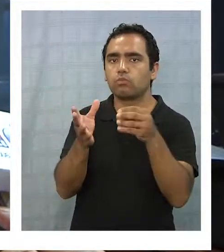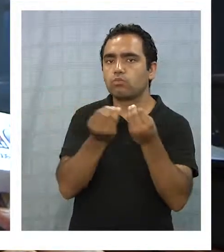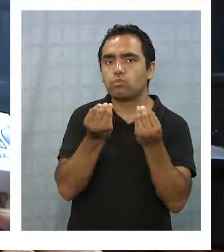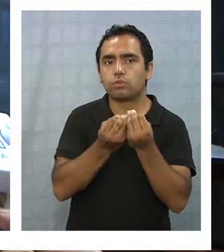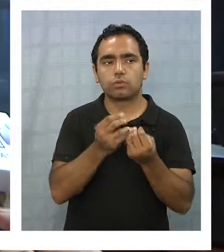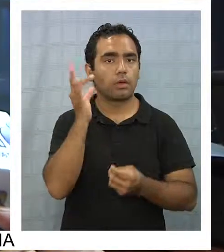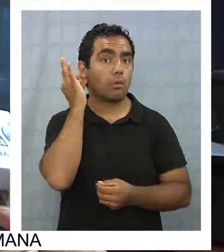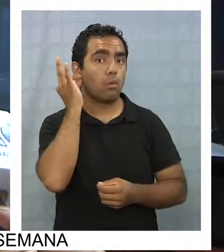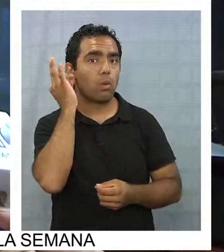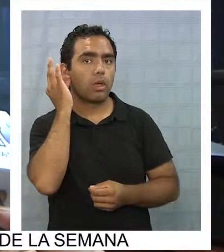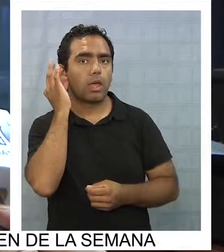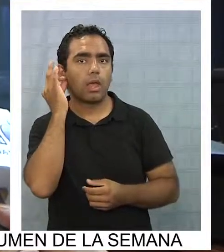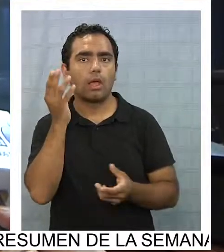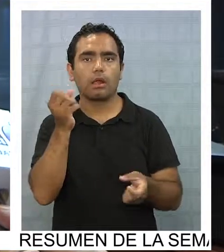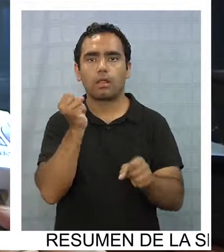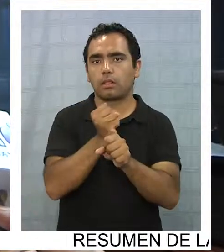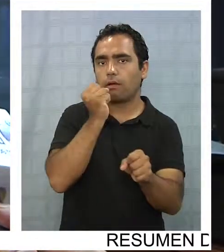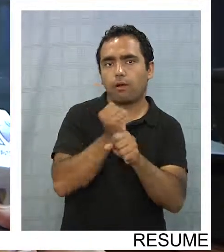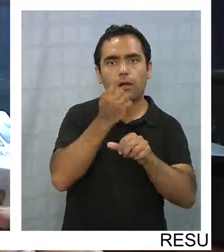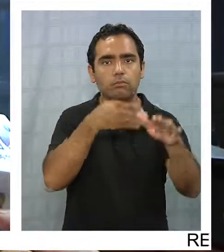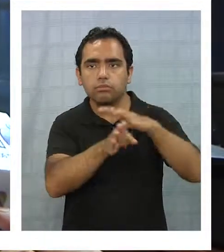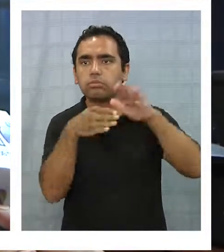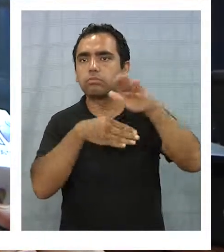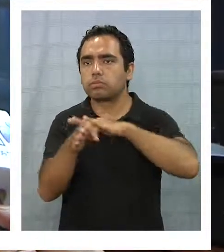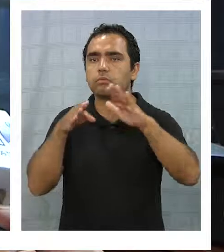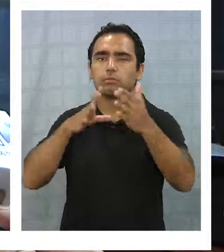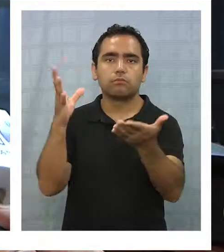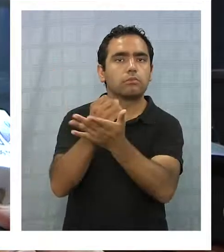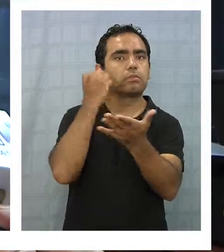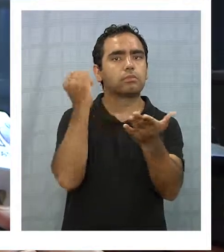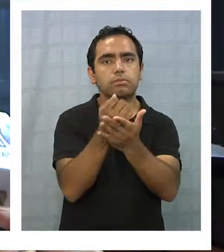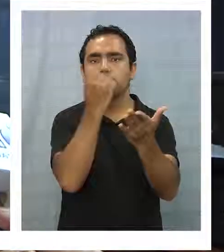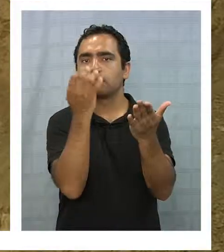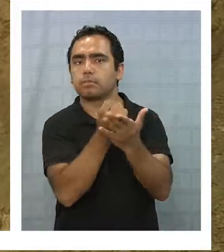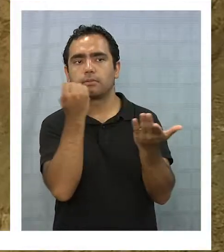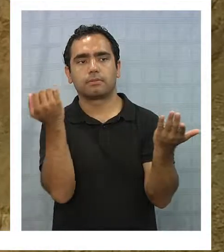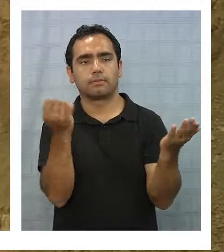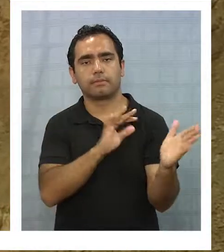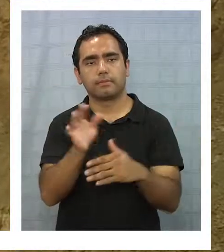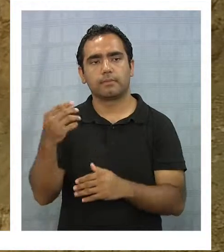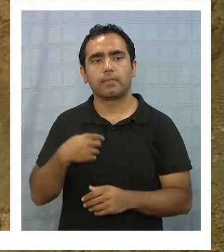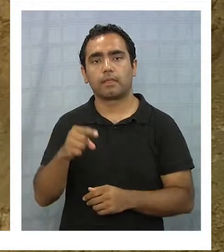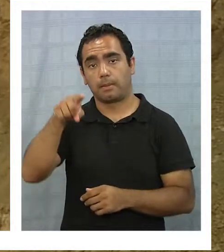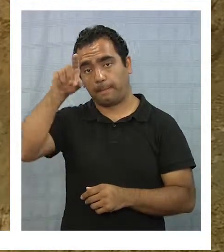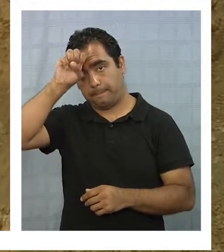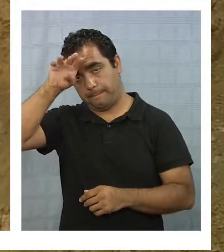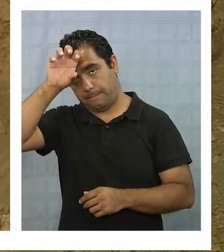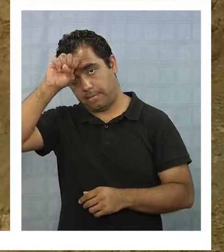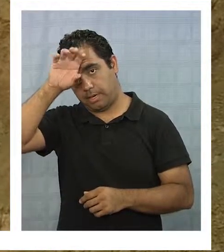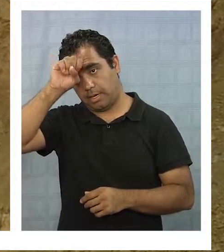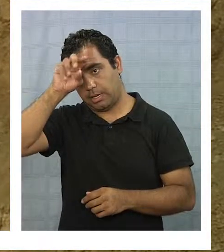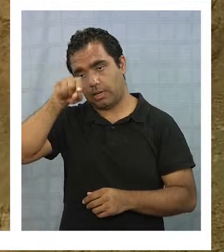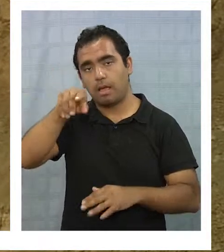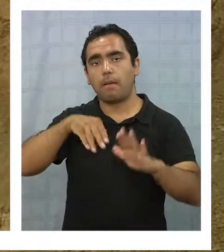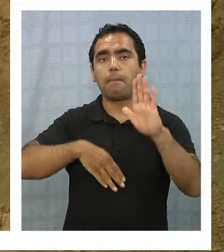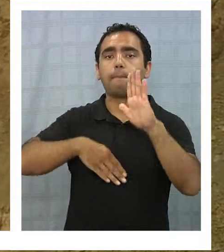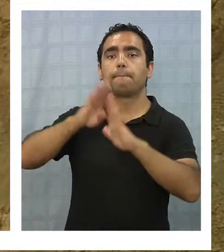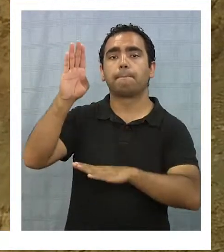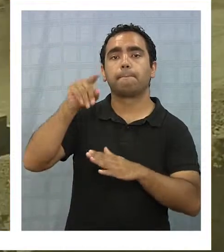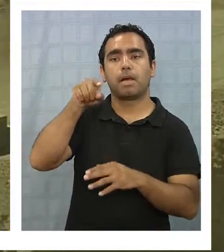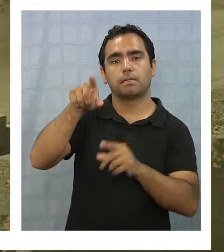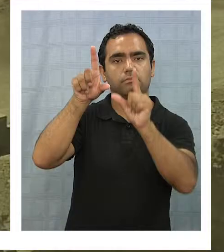y las mujeres son las que están encontrando esa empleabilidad en la región. La minería aparece como el factor de mayor incidencia